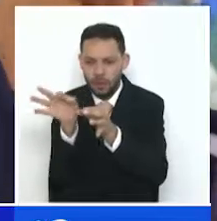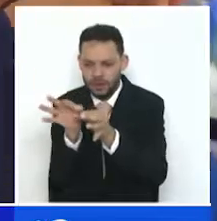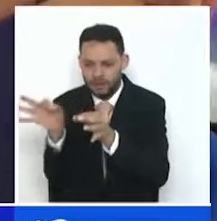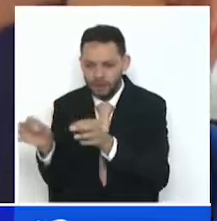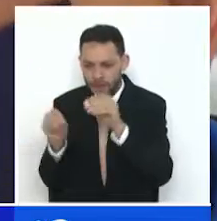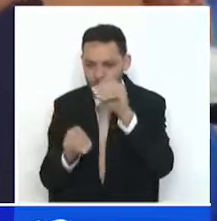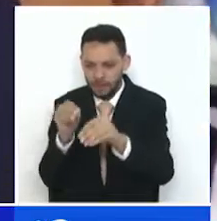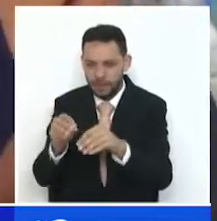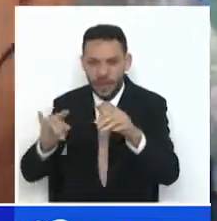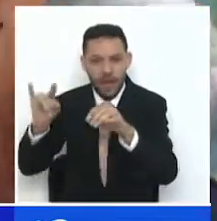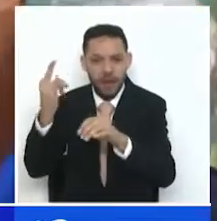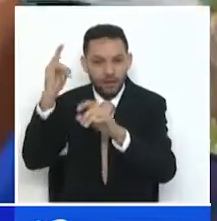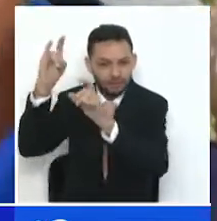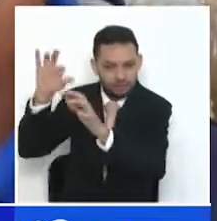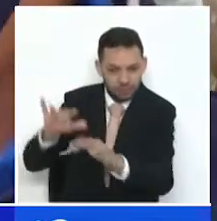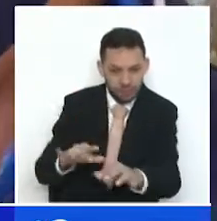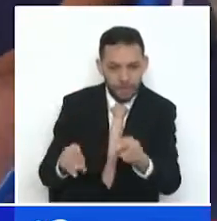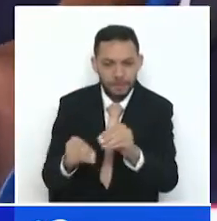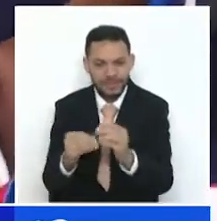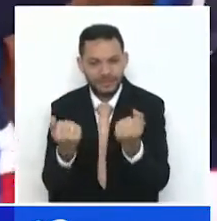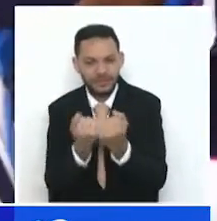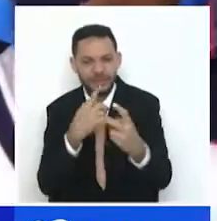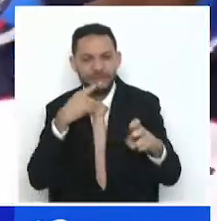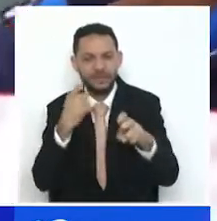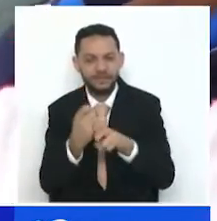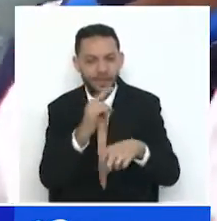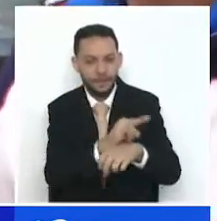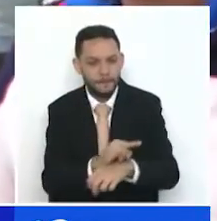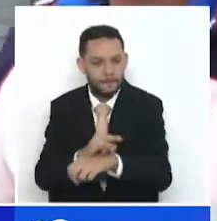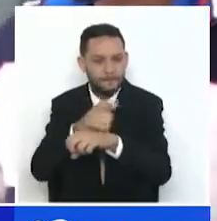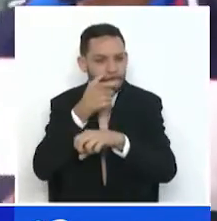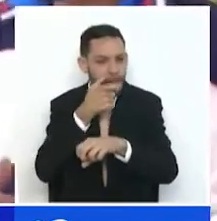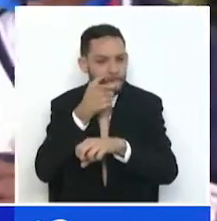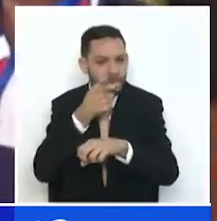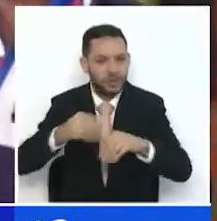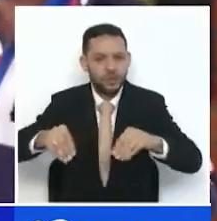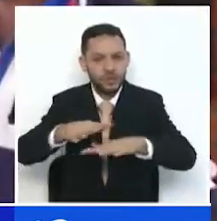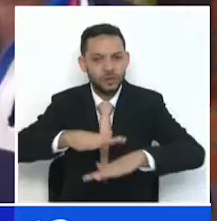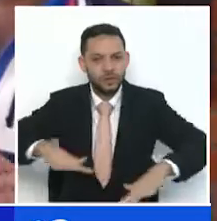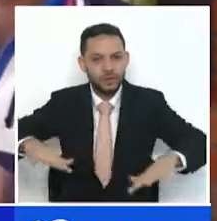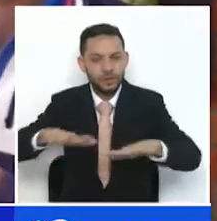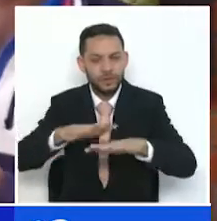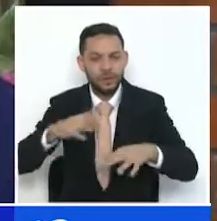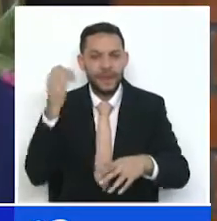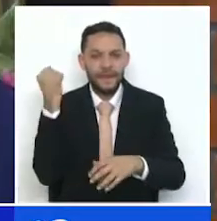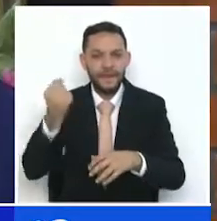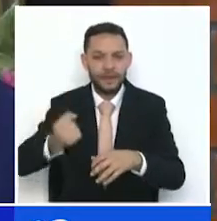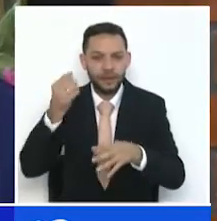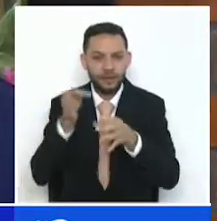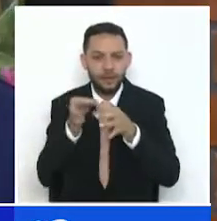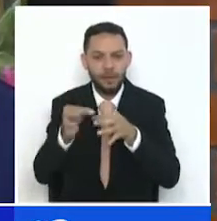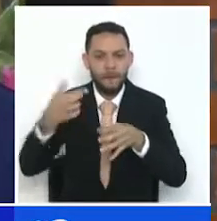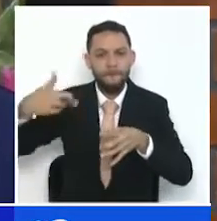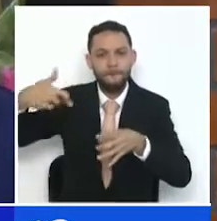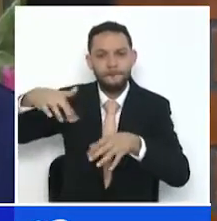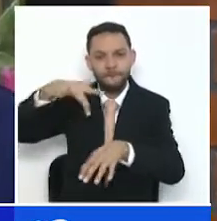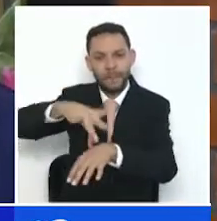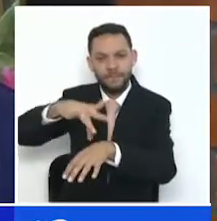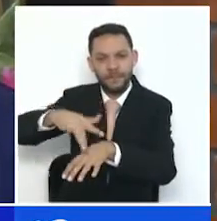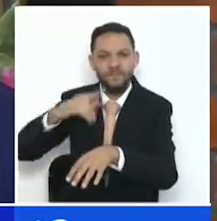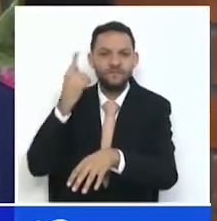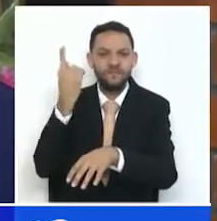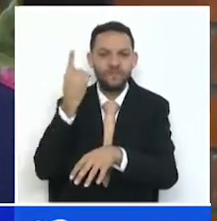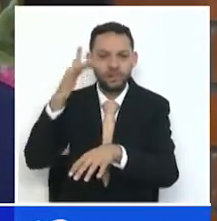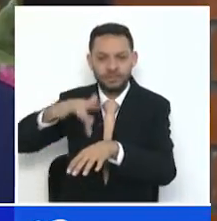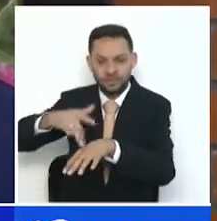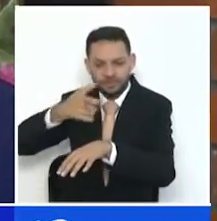deslizamientos y represamientos. Las autoridades vigilan con especial atención las localidades de Finlandia, Génova y Pijao. nuestras crecientes y